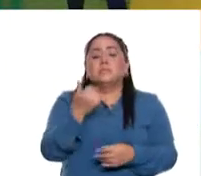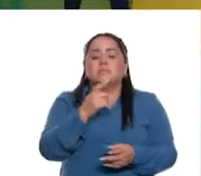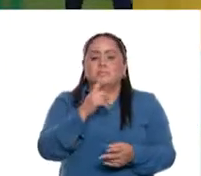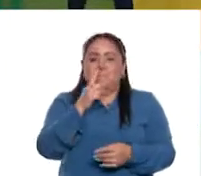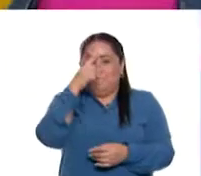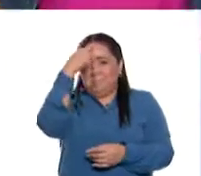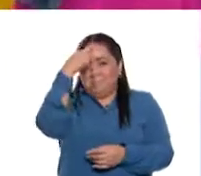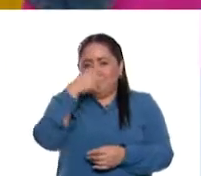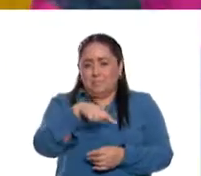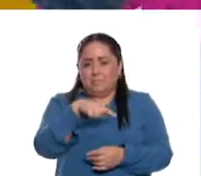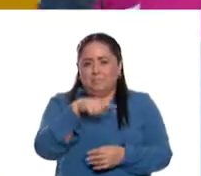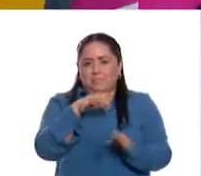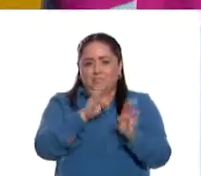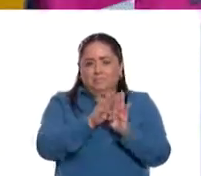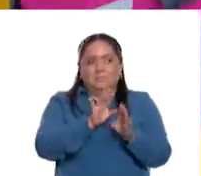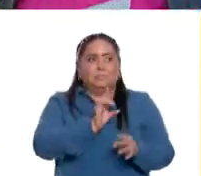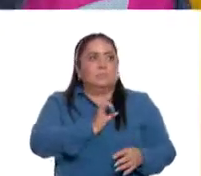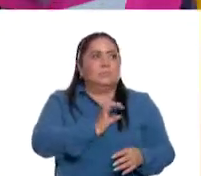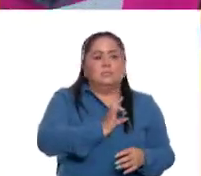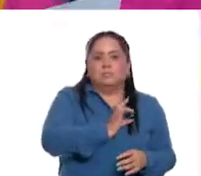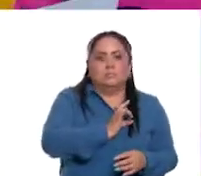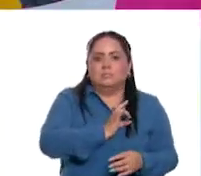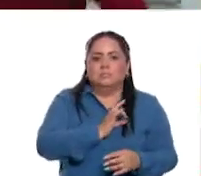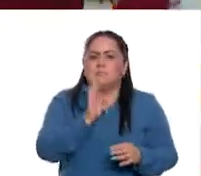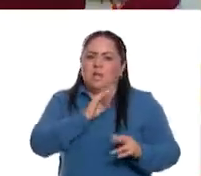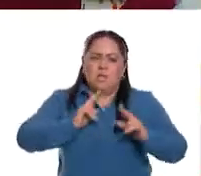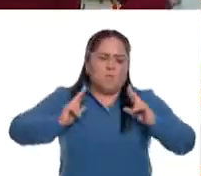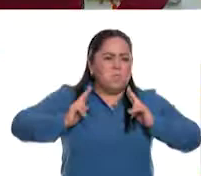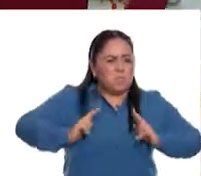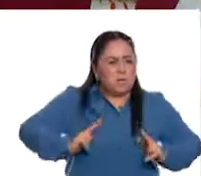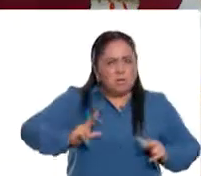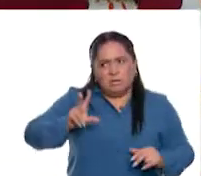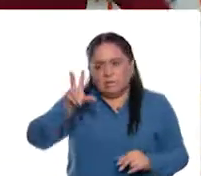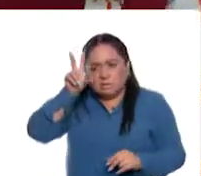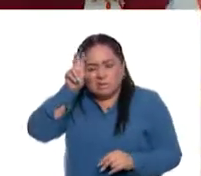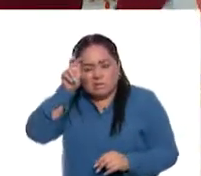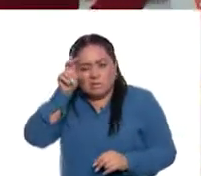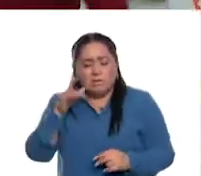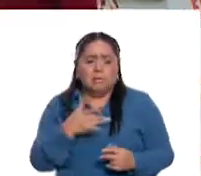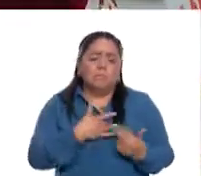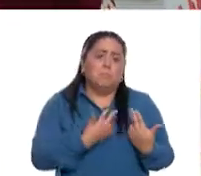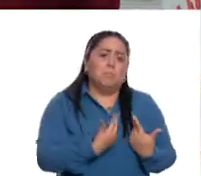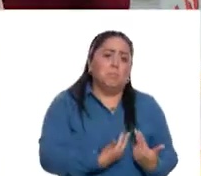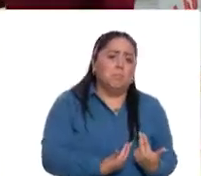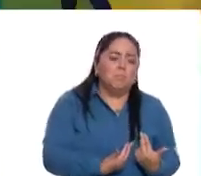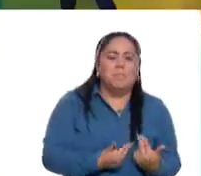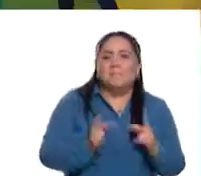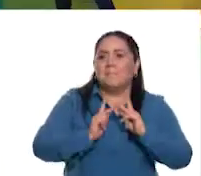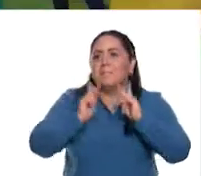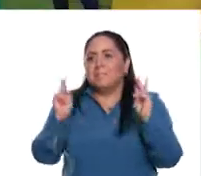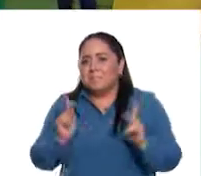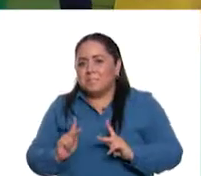Sobresalto, pánico, temor, mal humor, envidia o desamor,